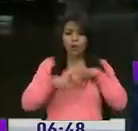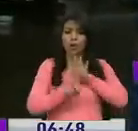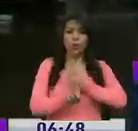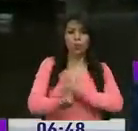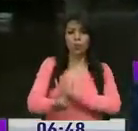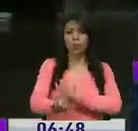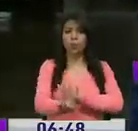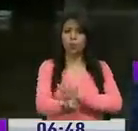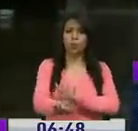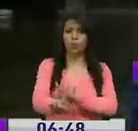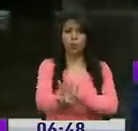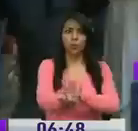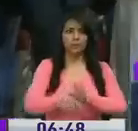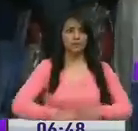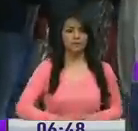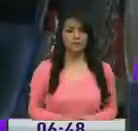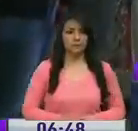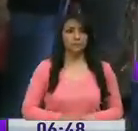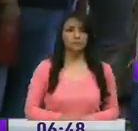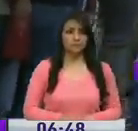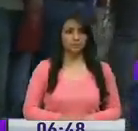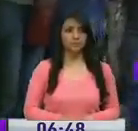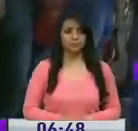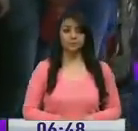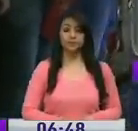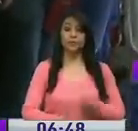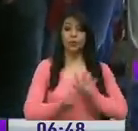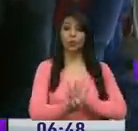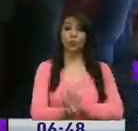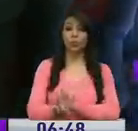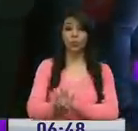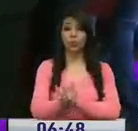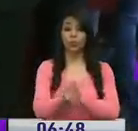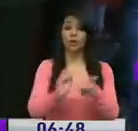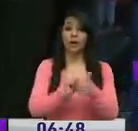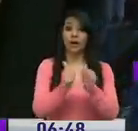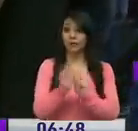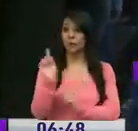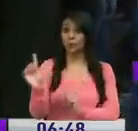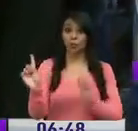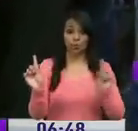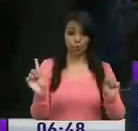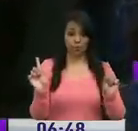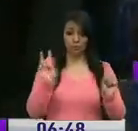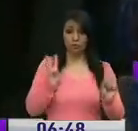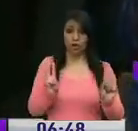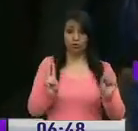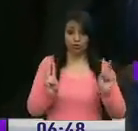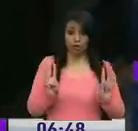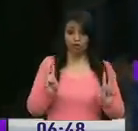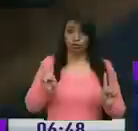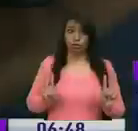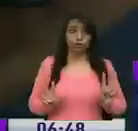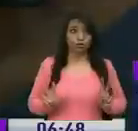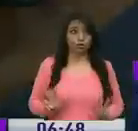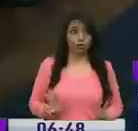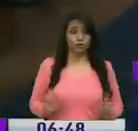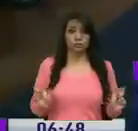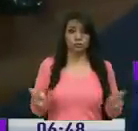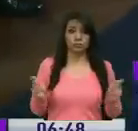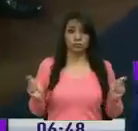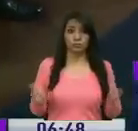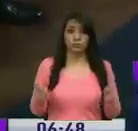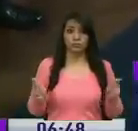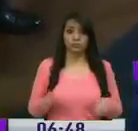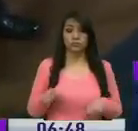extensión en la solemne procesión fúnebre cada canónigo va acompañado de dos acólitos que llevan sirios un tercer canónigo